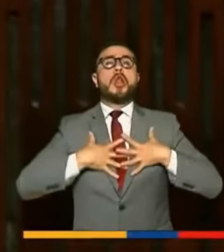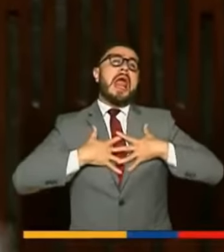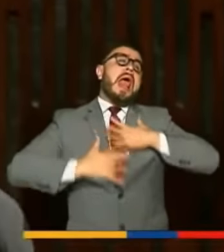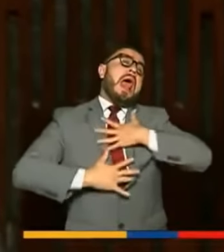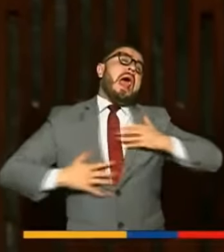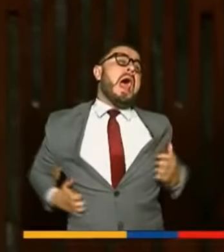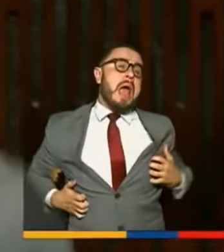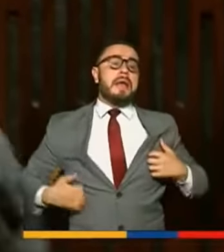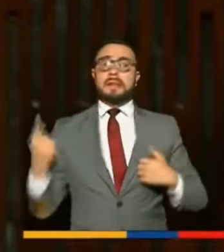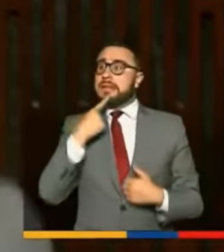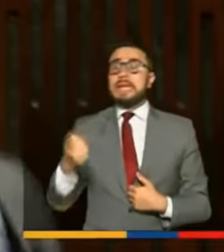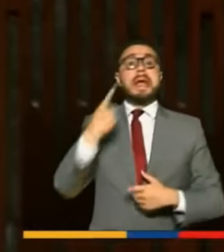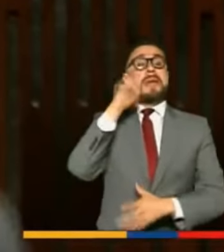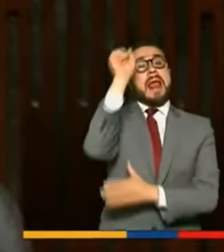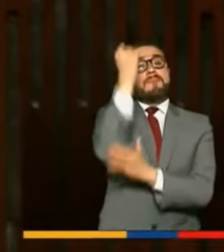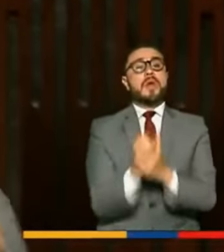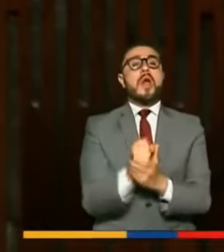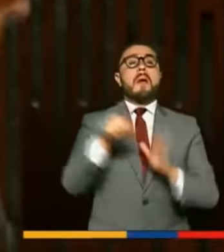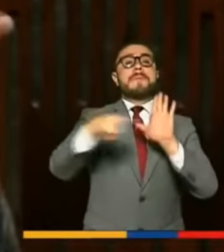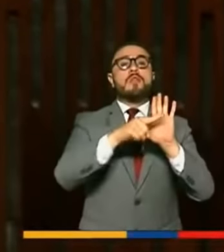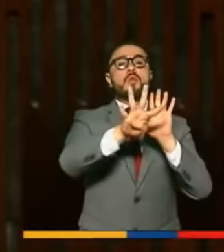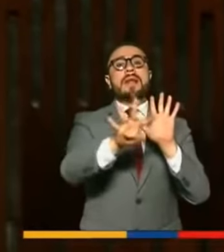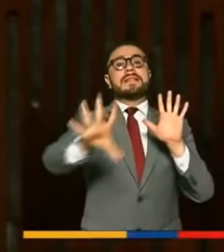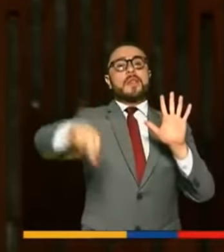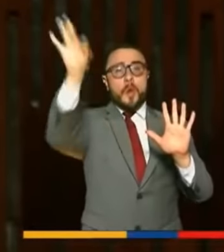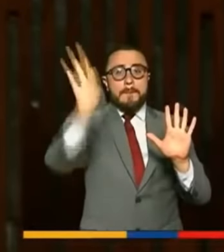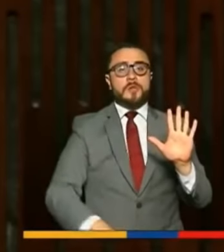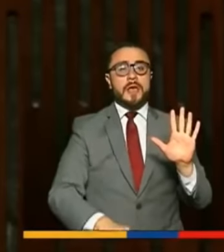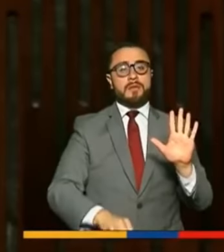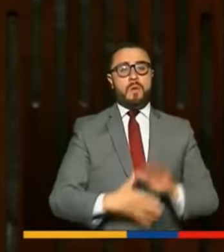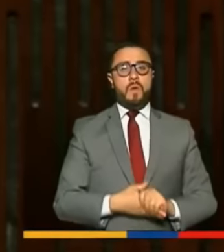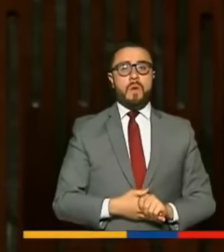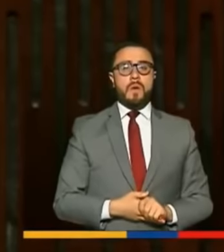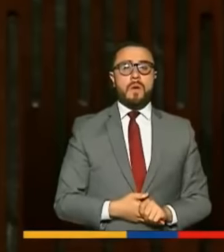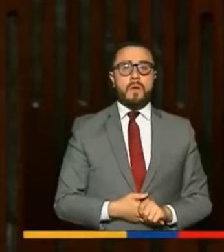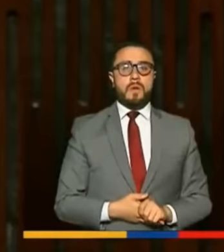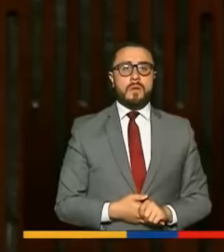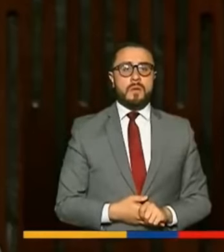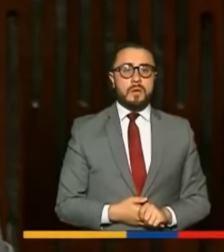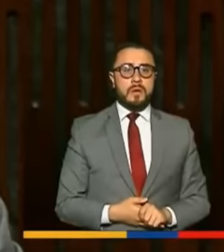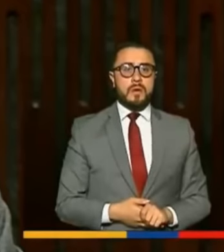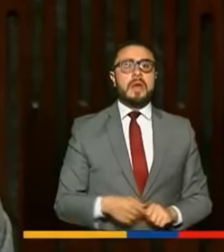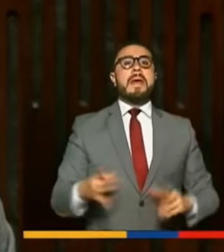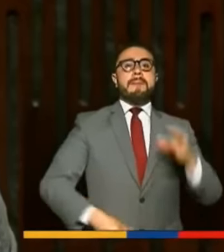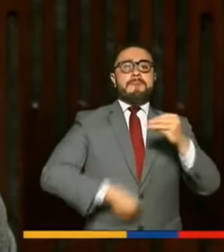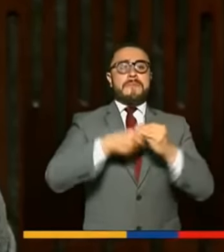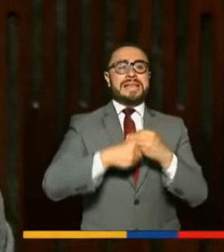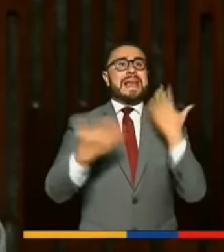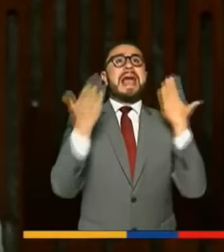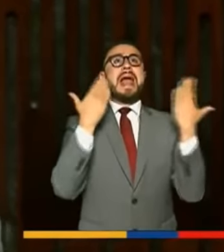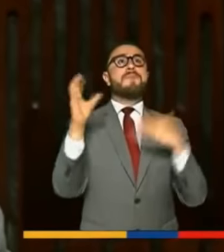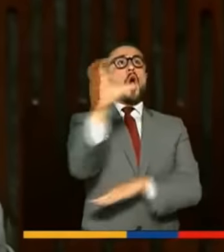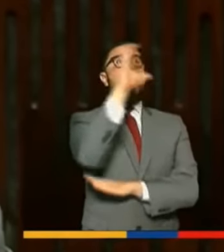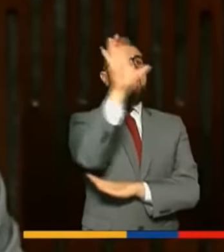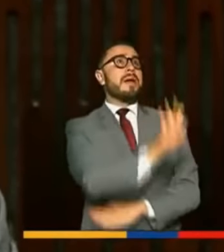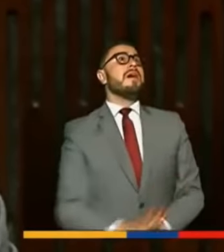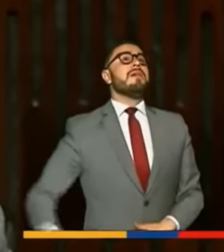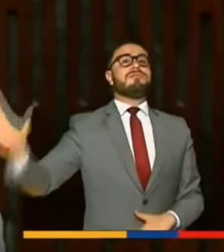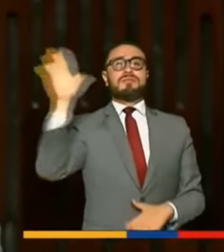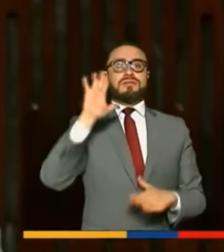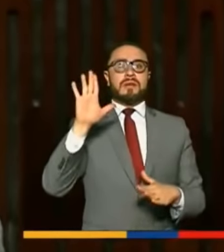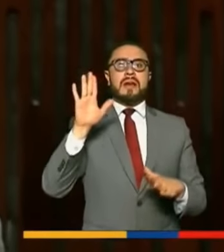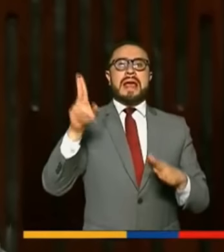vestiduras, decayeron en un menos 45%. Y si hablamos del campo colombiano,